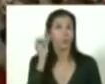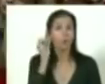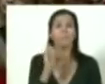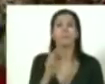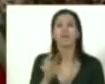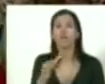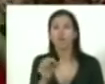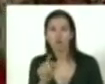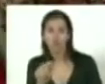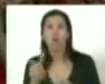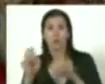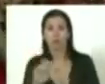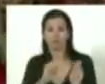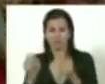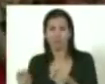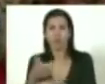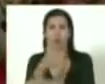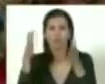Godoy.